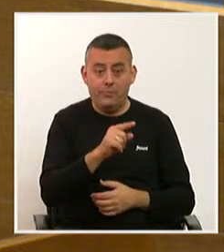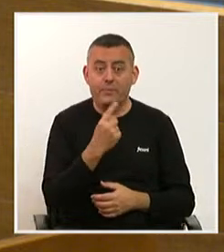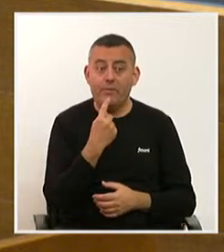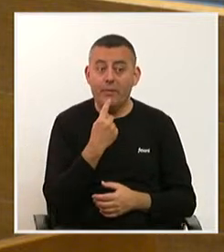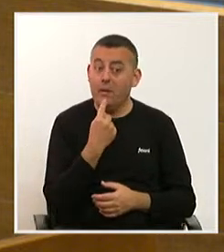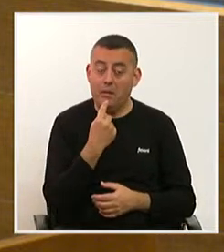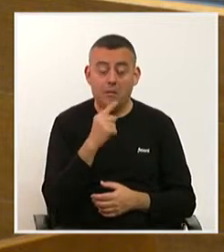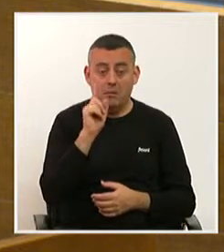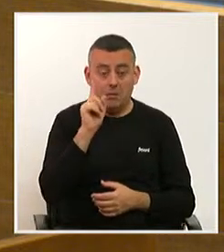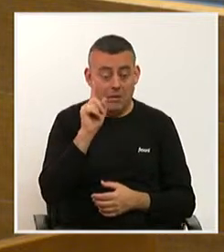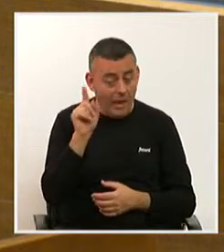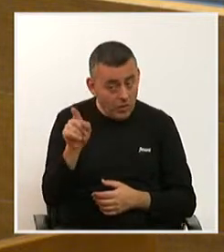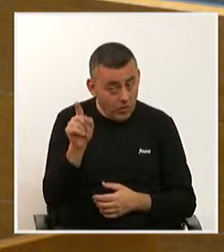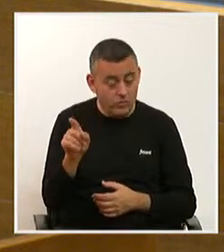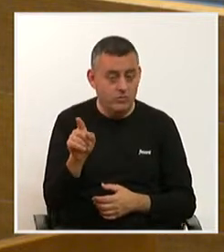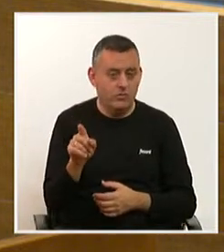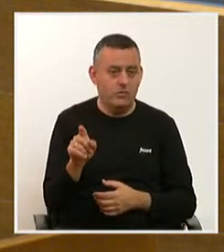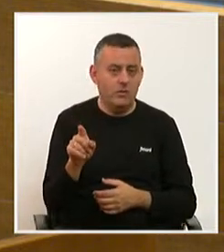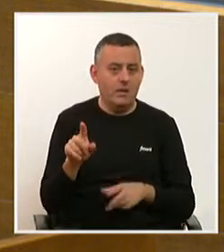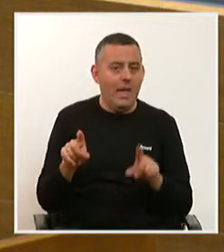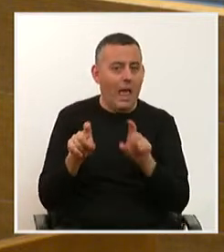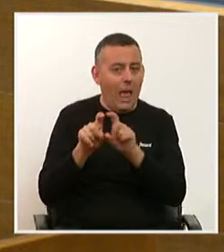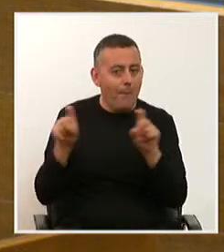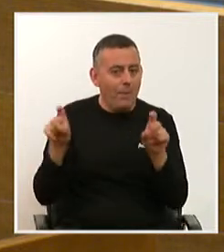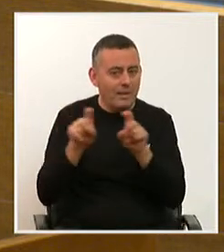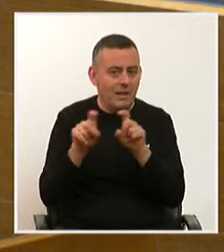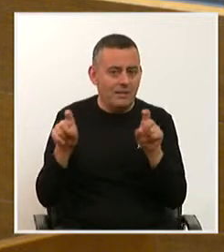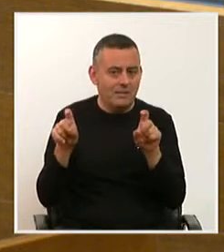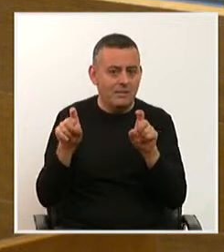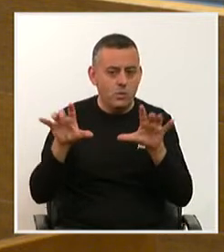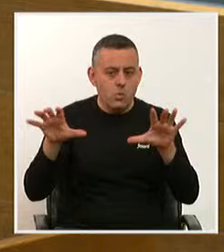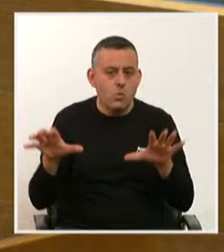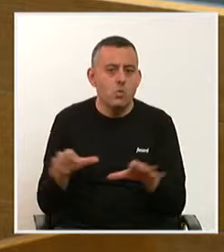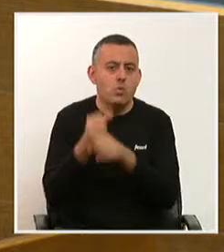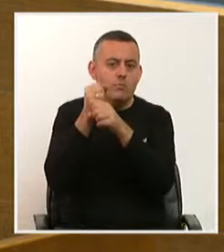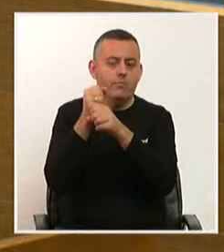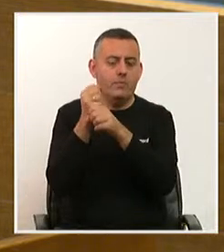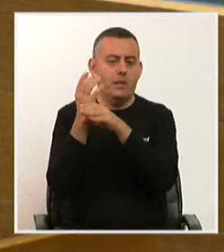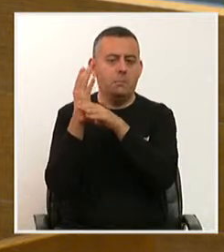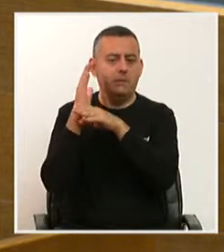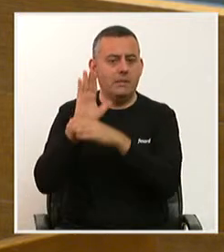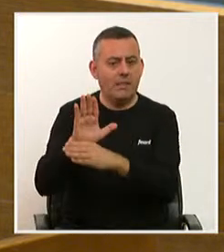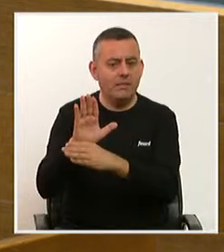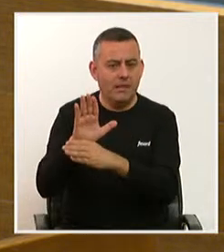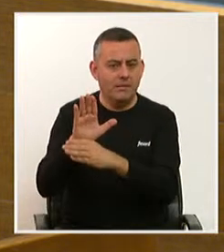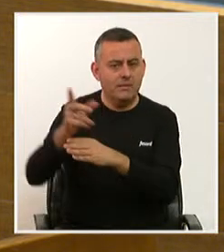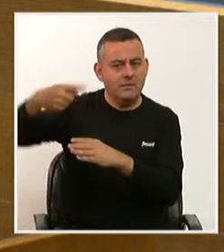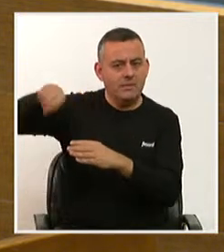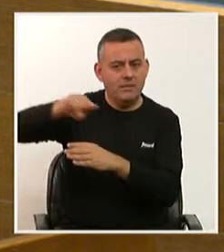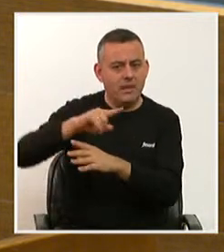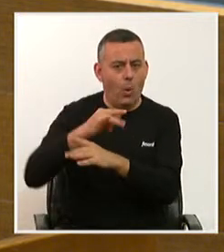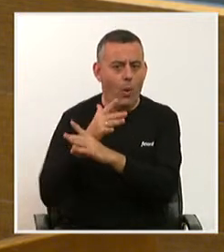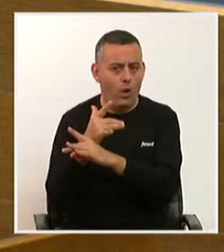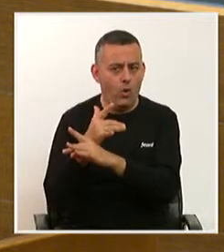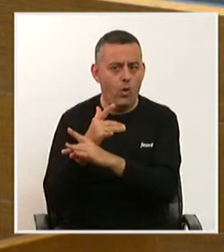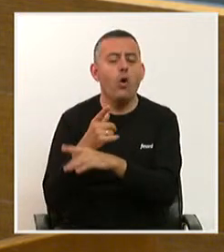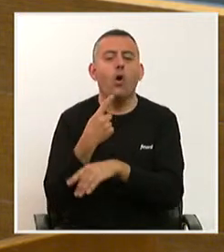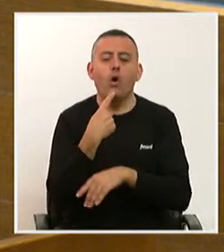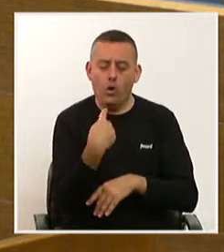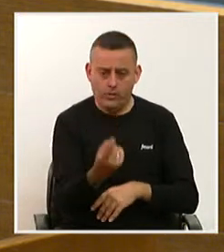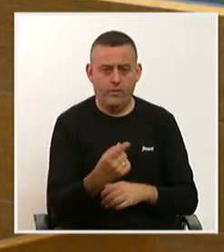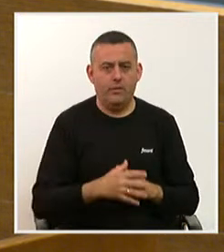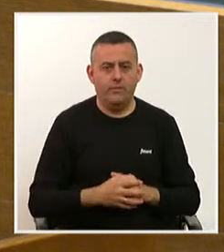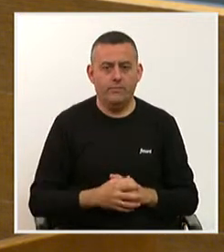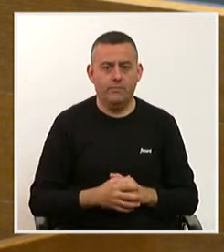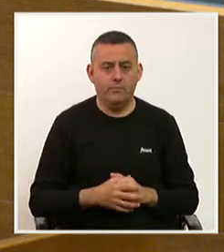lobis que representan a las empresas del juego claro es muy grave